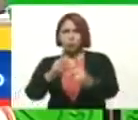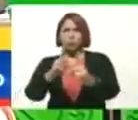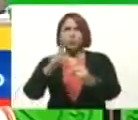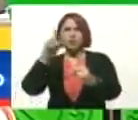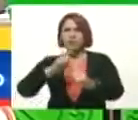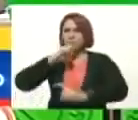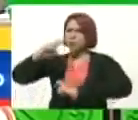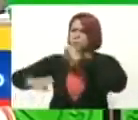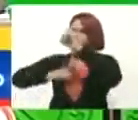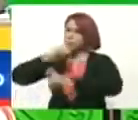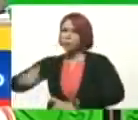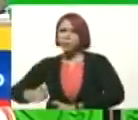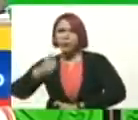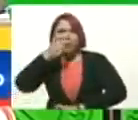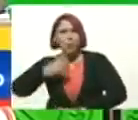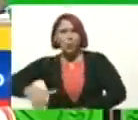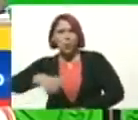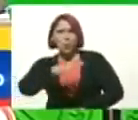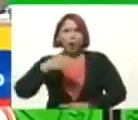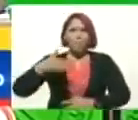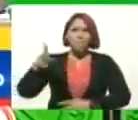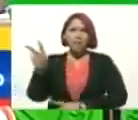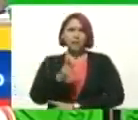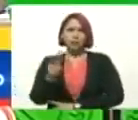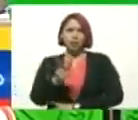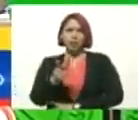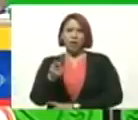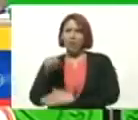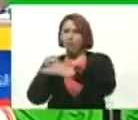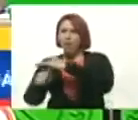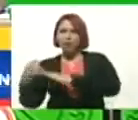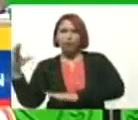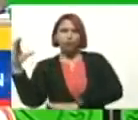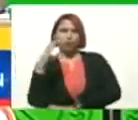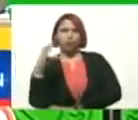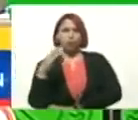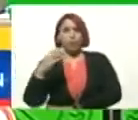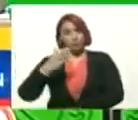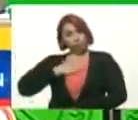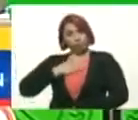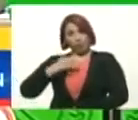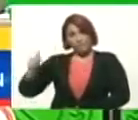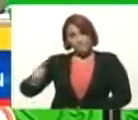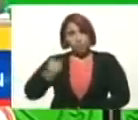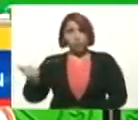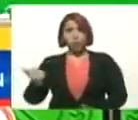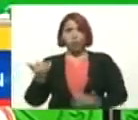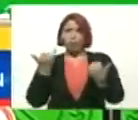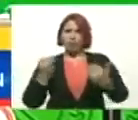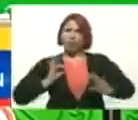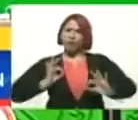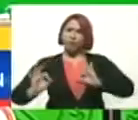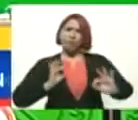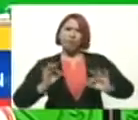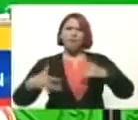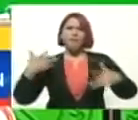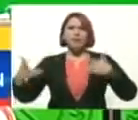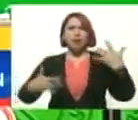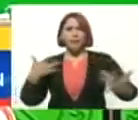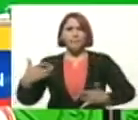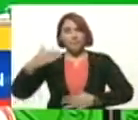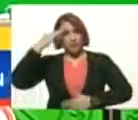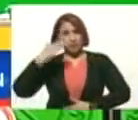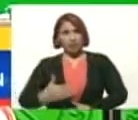del odio contra los venezolanos y venezolanas en Colombia. Yo por eso aprovecho este acto militar para tenderle